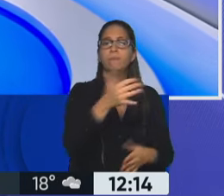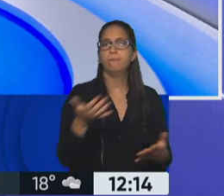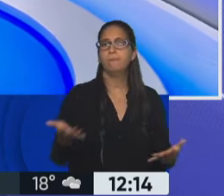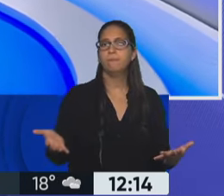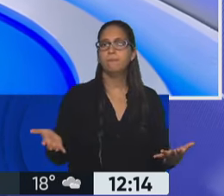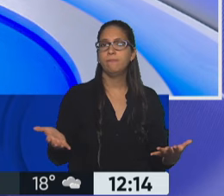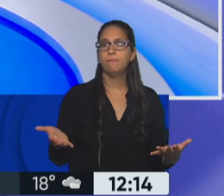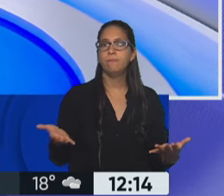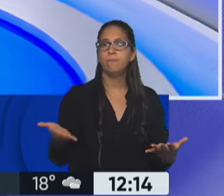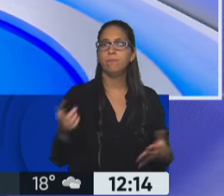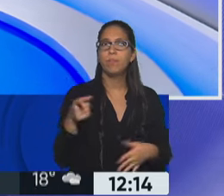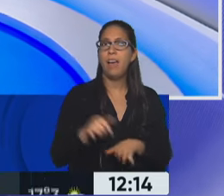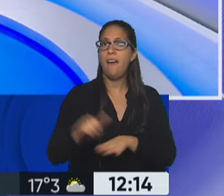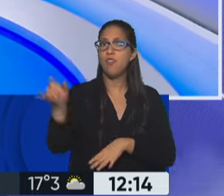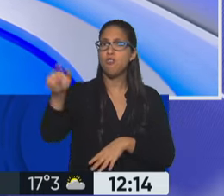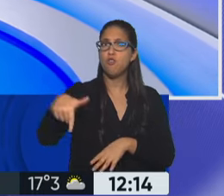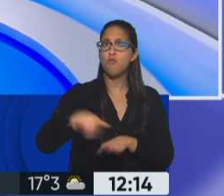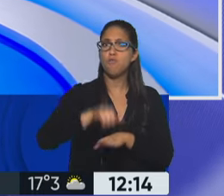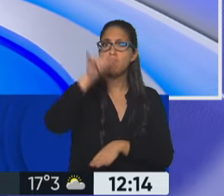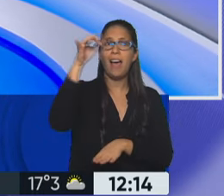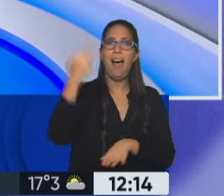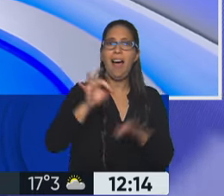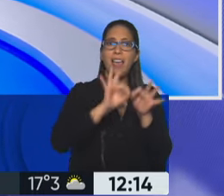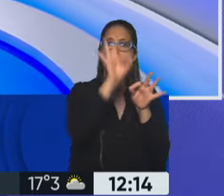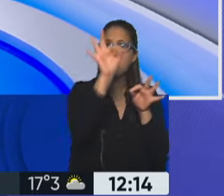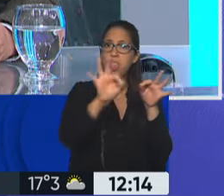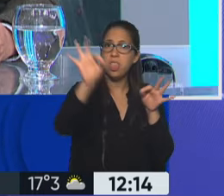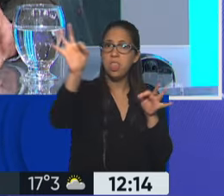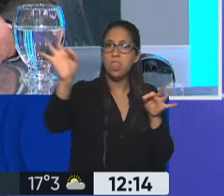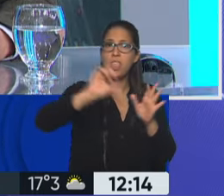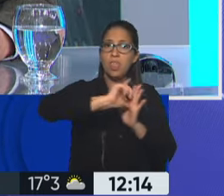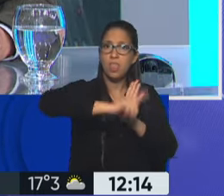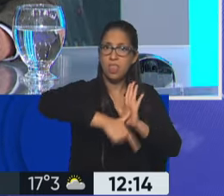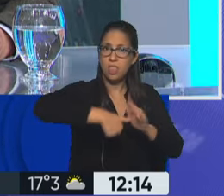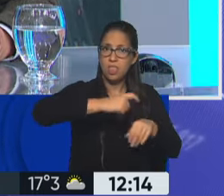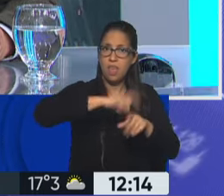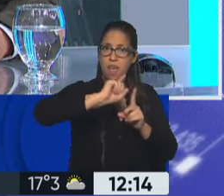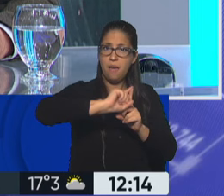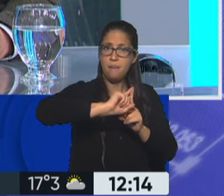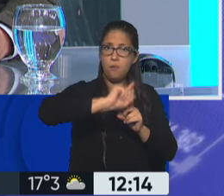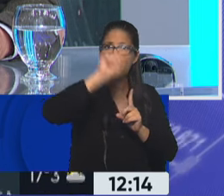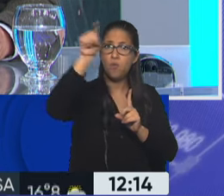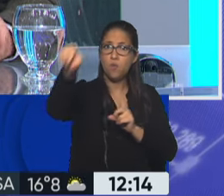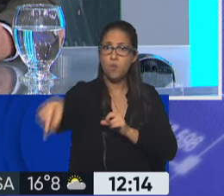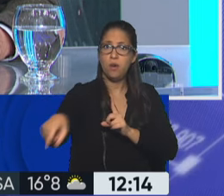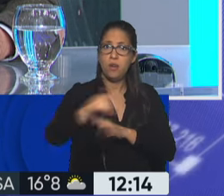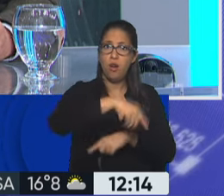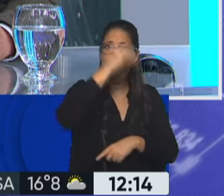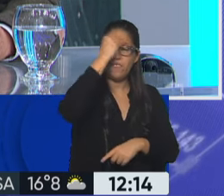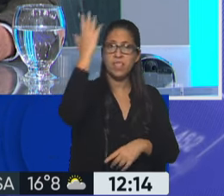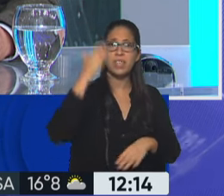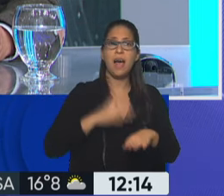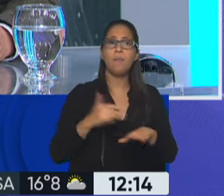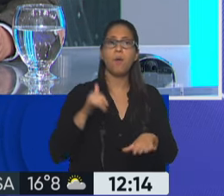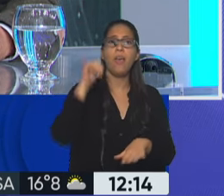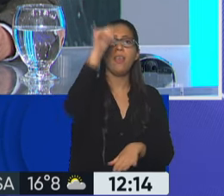este el avión de pasajeros tiene un recorrido establecido que lleva tanto tiempo tiempo el avión este oficial puede cambiar rumbo sin